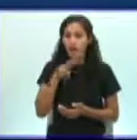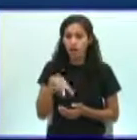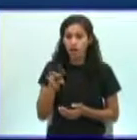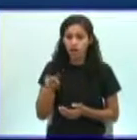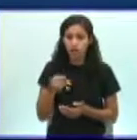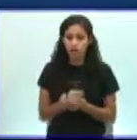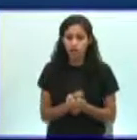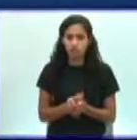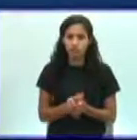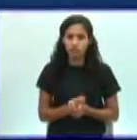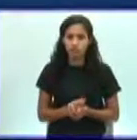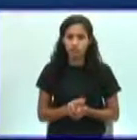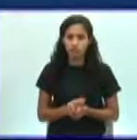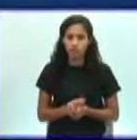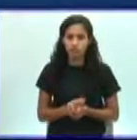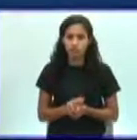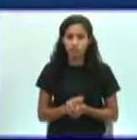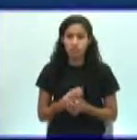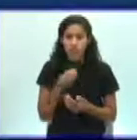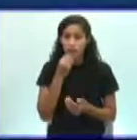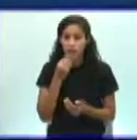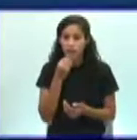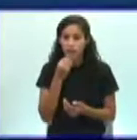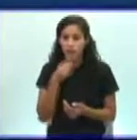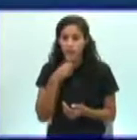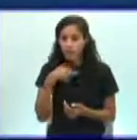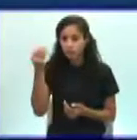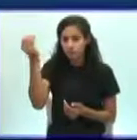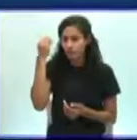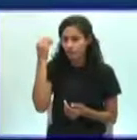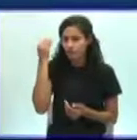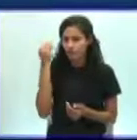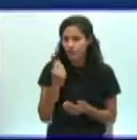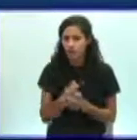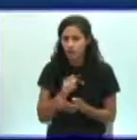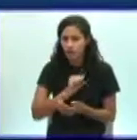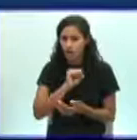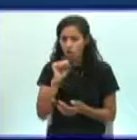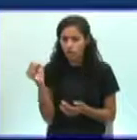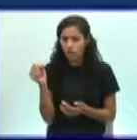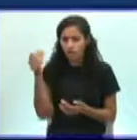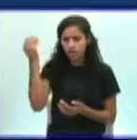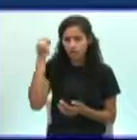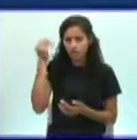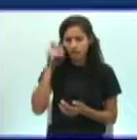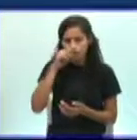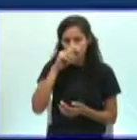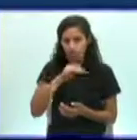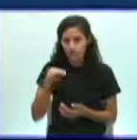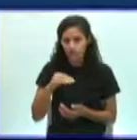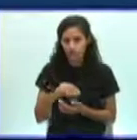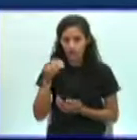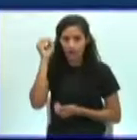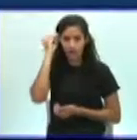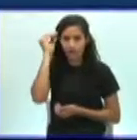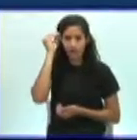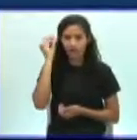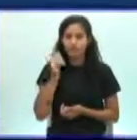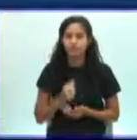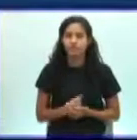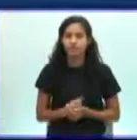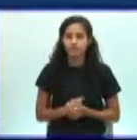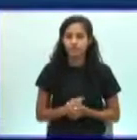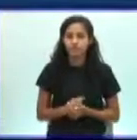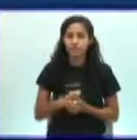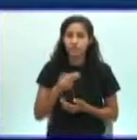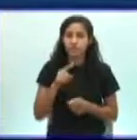instrumento de autocontrol para que puedan medir los logros alcanzados en el aprendizaje.